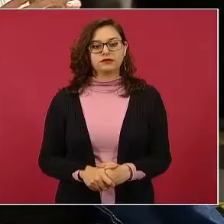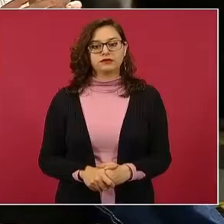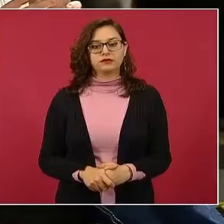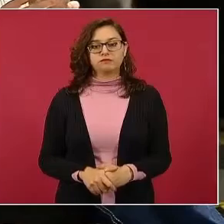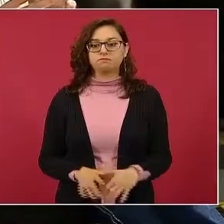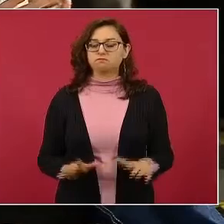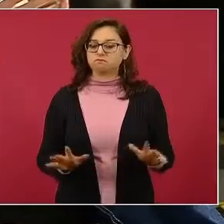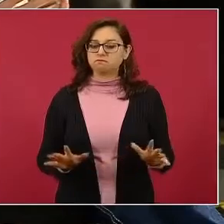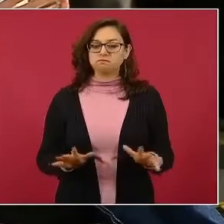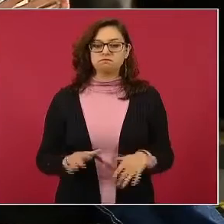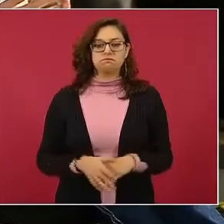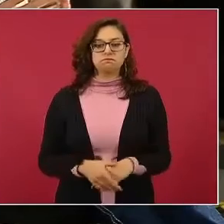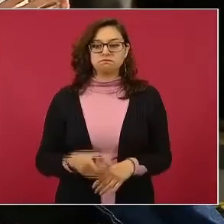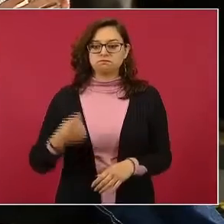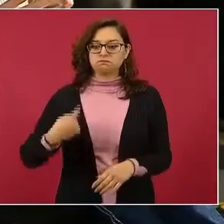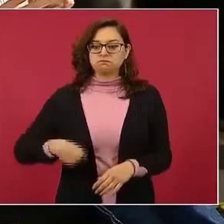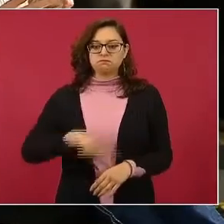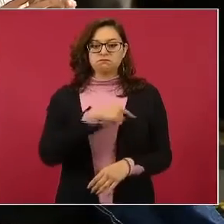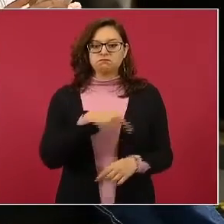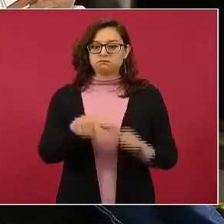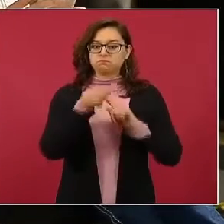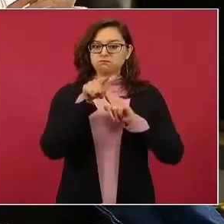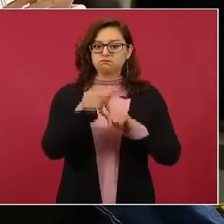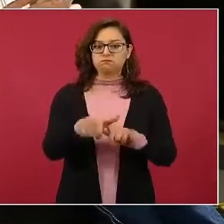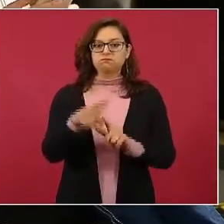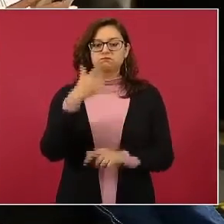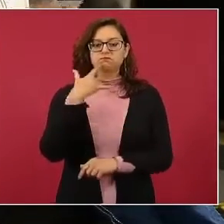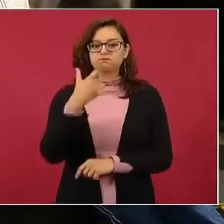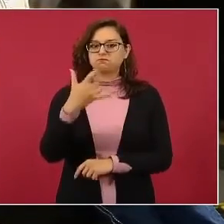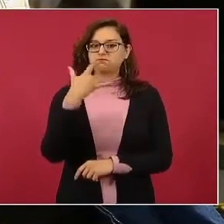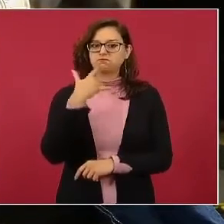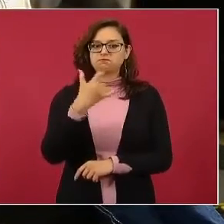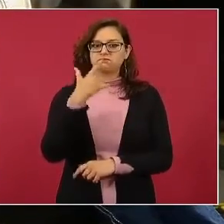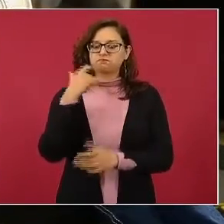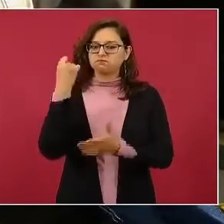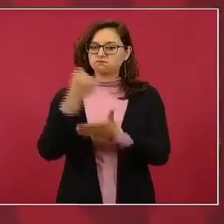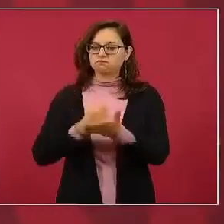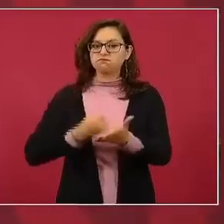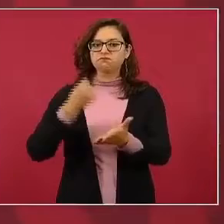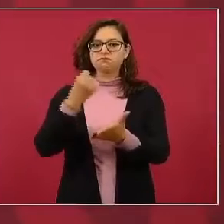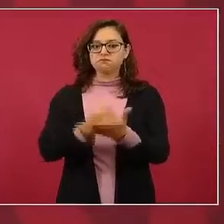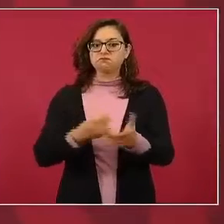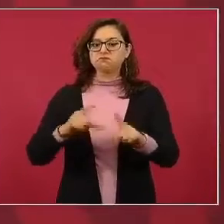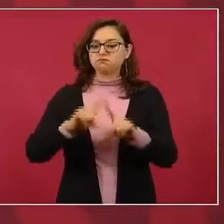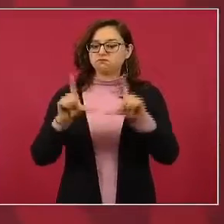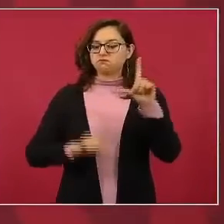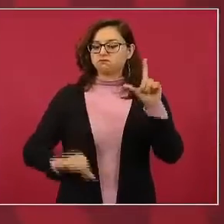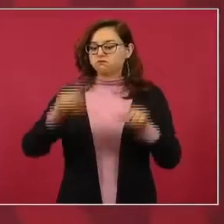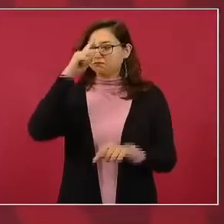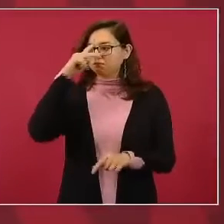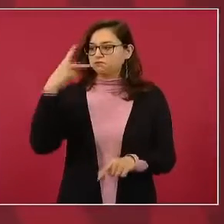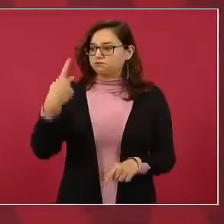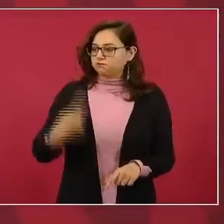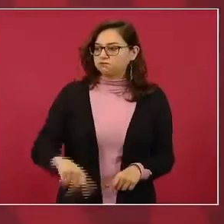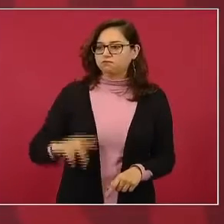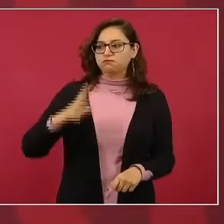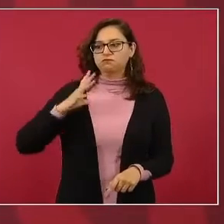Y vamos hacia adelante, a sentirnos muy orgullosos. Y los